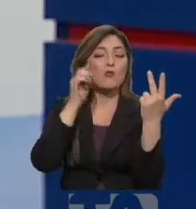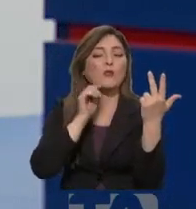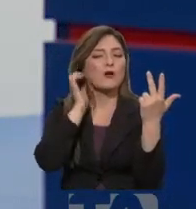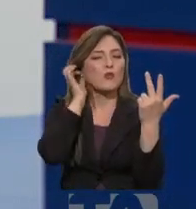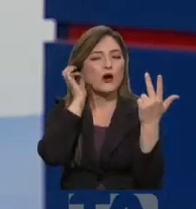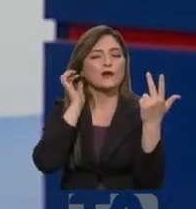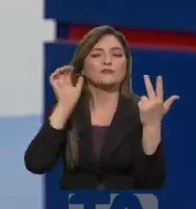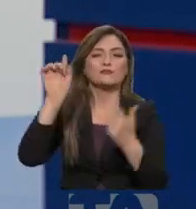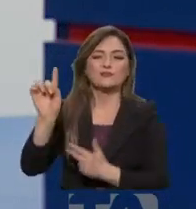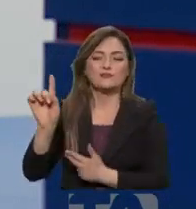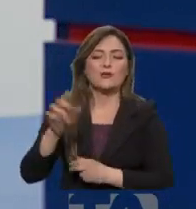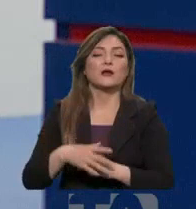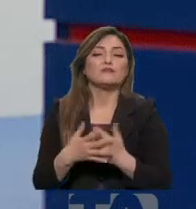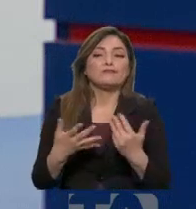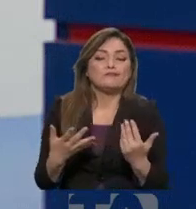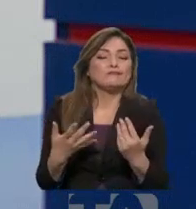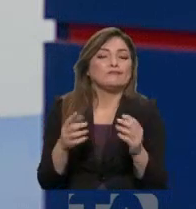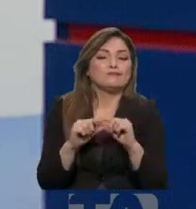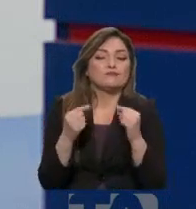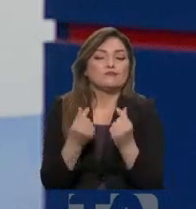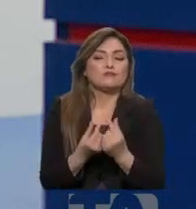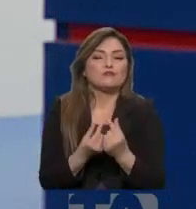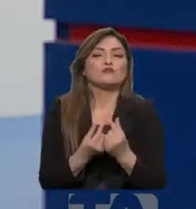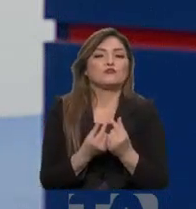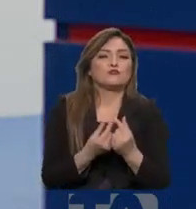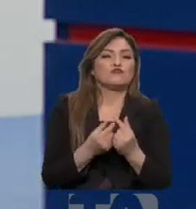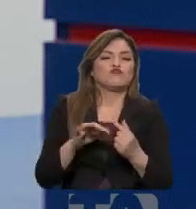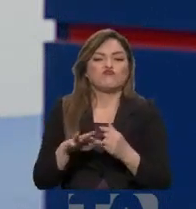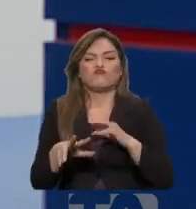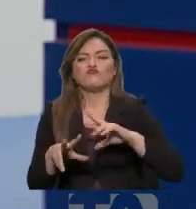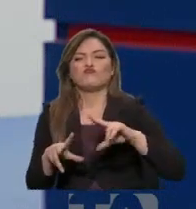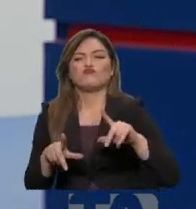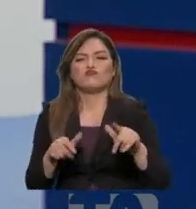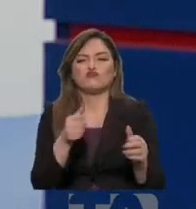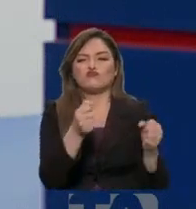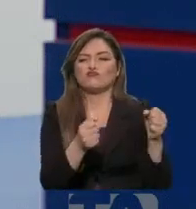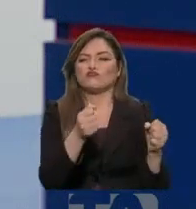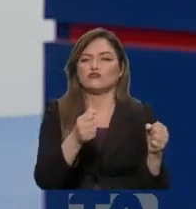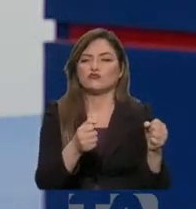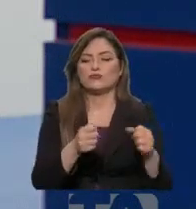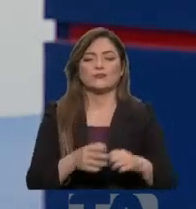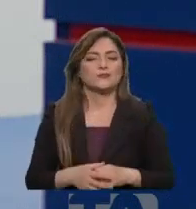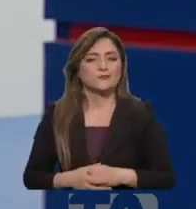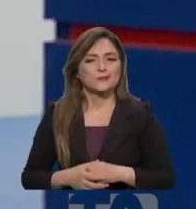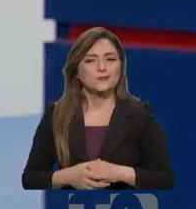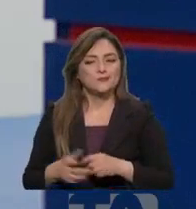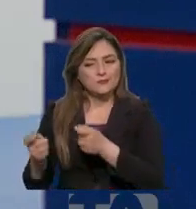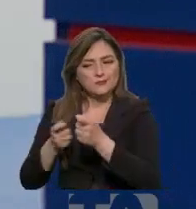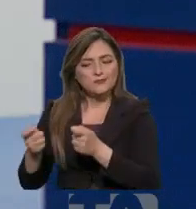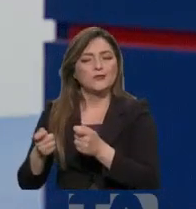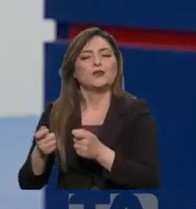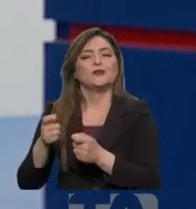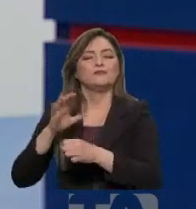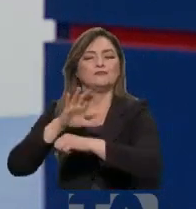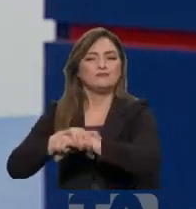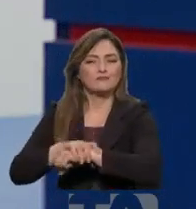organización delictiva. El robo y desmantelamiento de autos sería su especialidad. En otro operativo también se detuvo a extranjeros que vendían